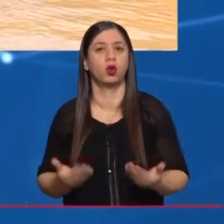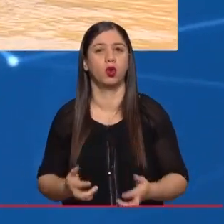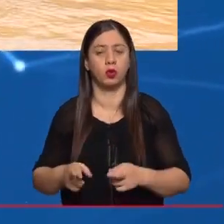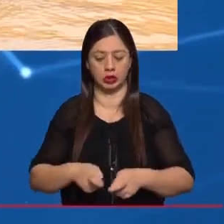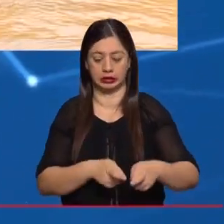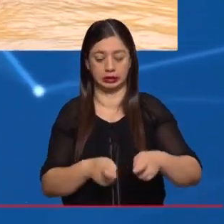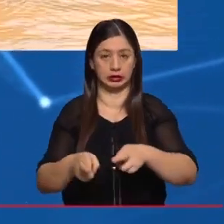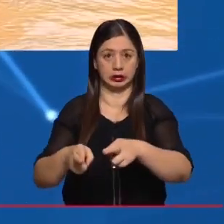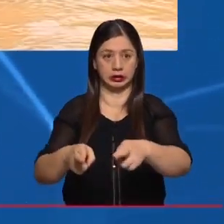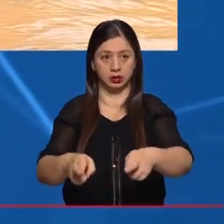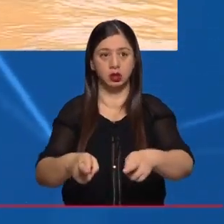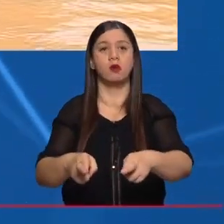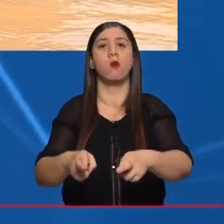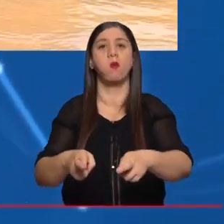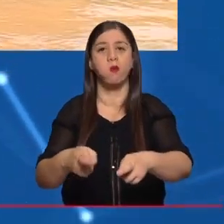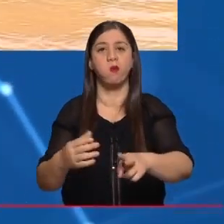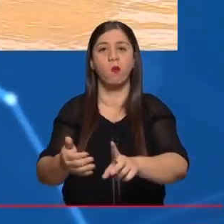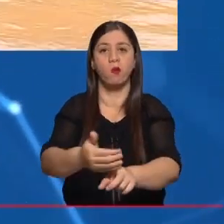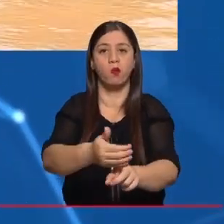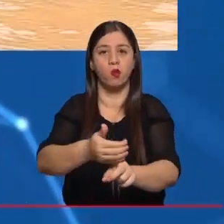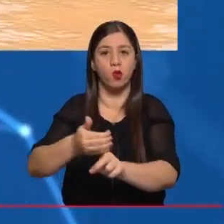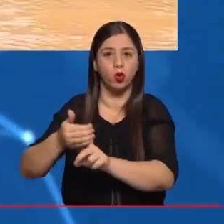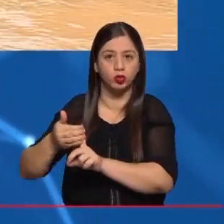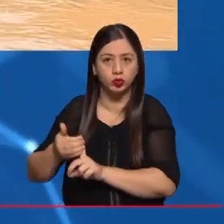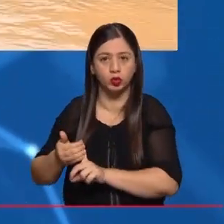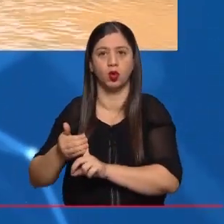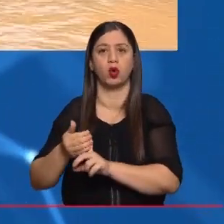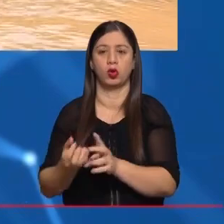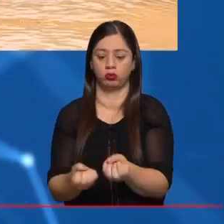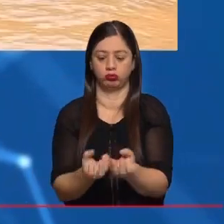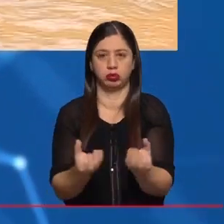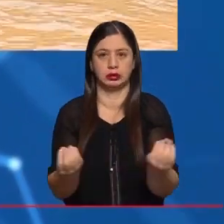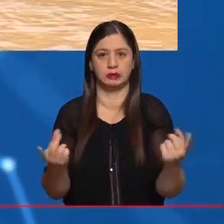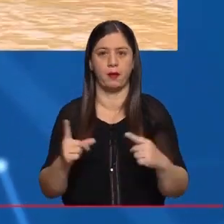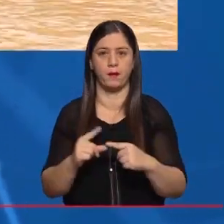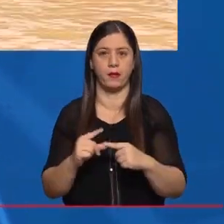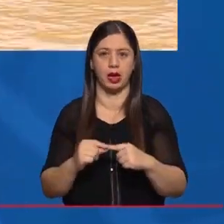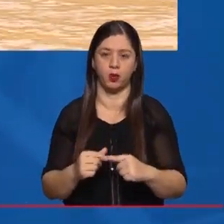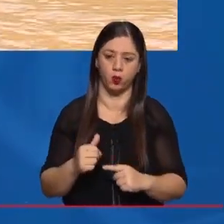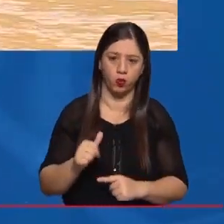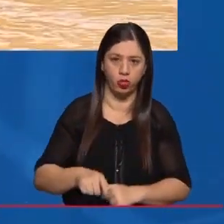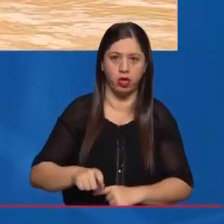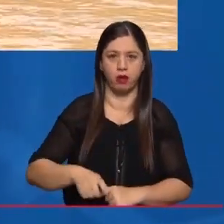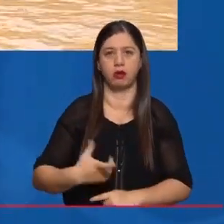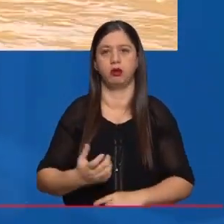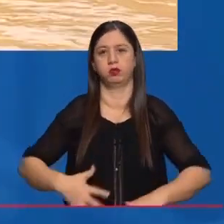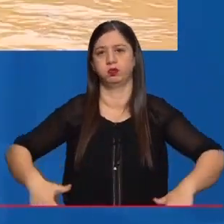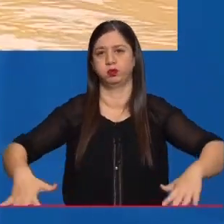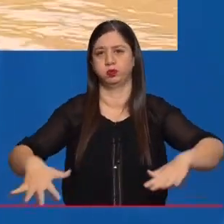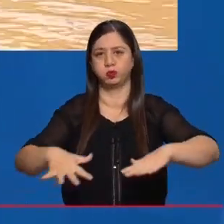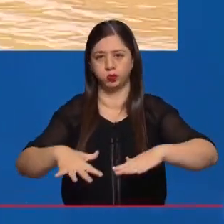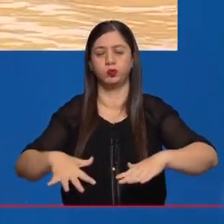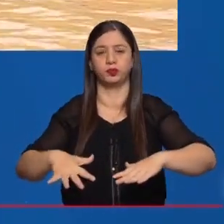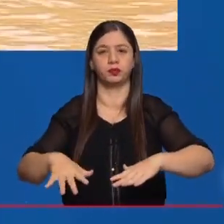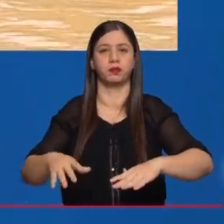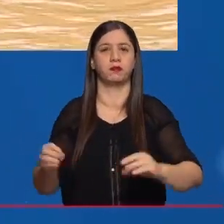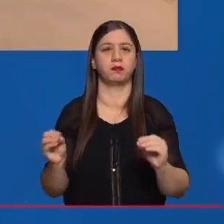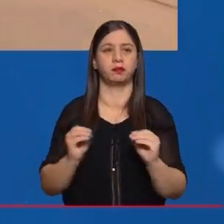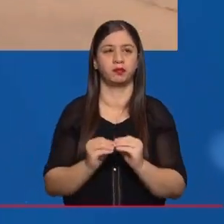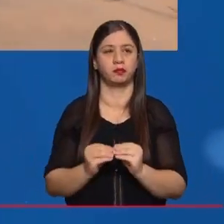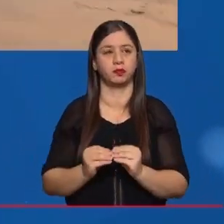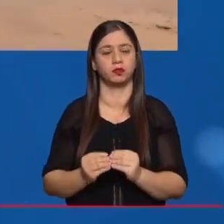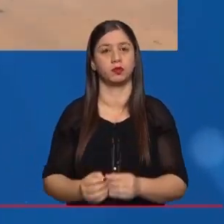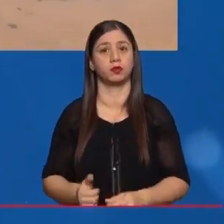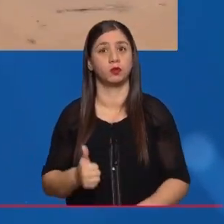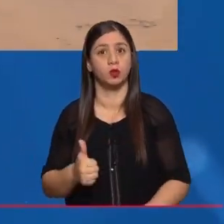río tener sus franjas forestales protectoras, con buena vegetación, con buena cobertura y de alguna manera con